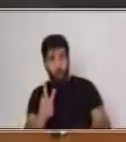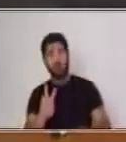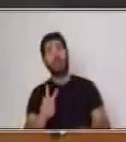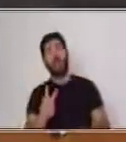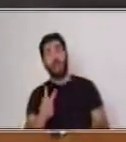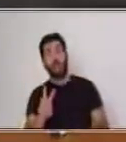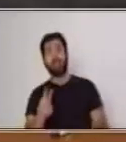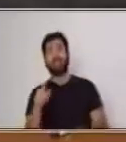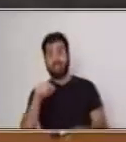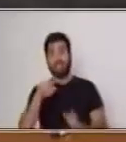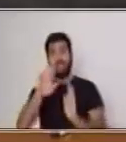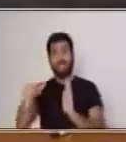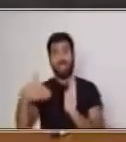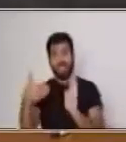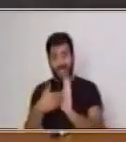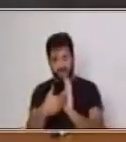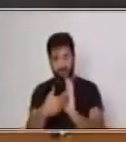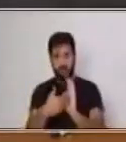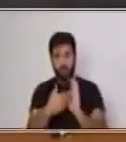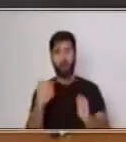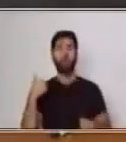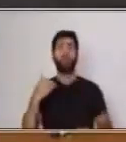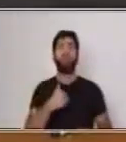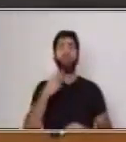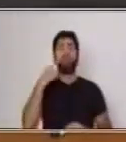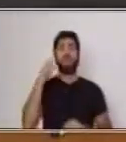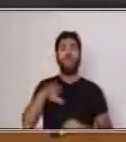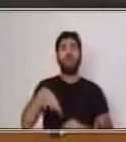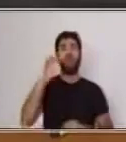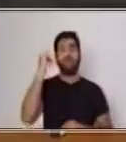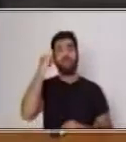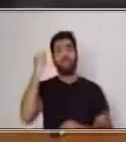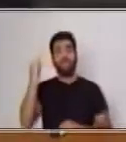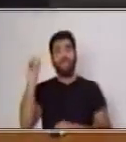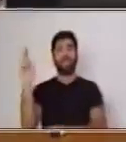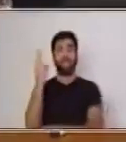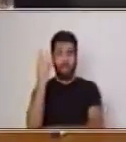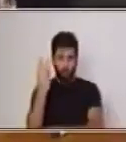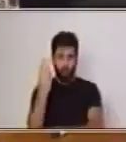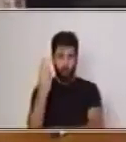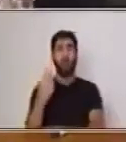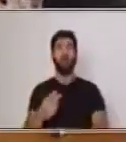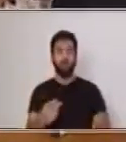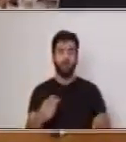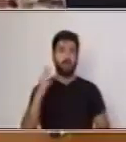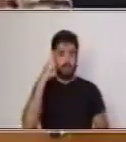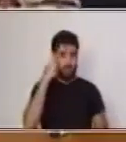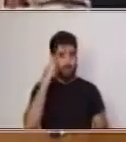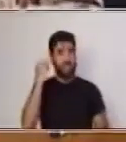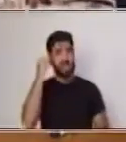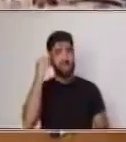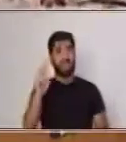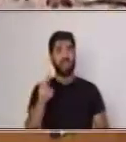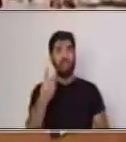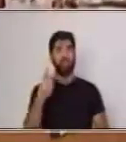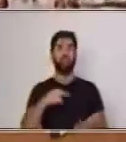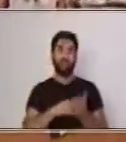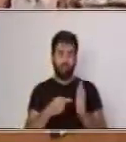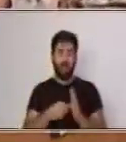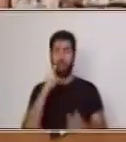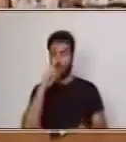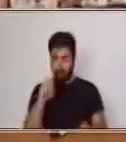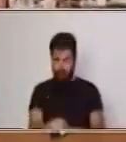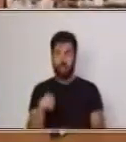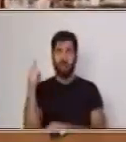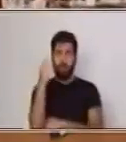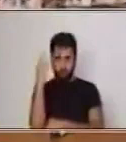Y en el centro vamos a encontrar las ideas secundarias. Recordemos que las ideas secundarias son importantes.